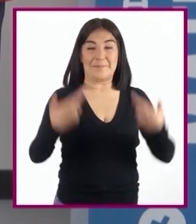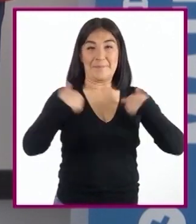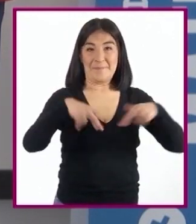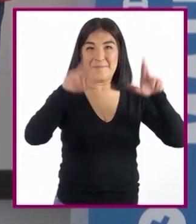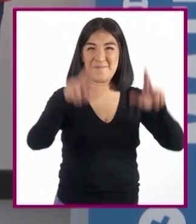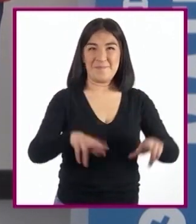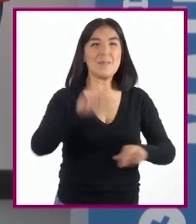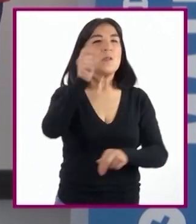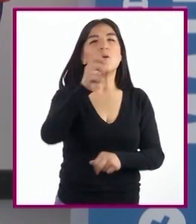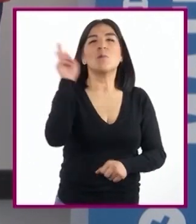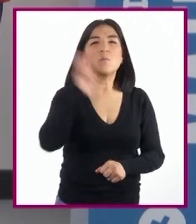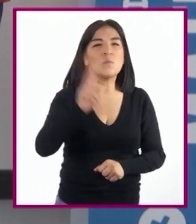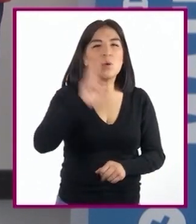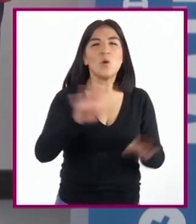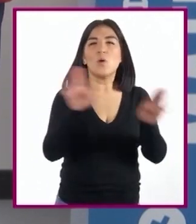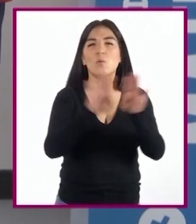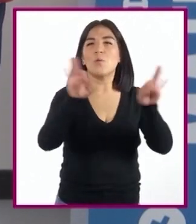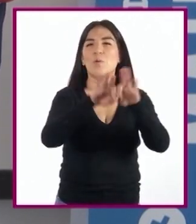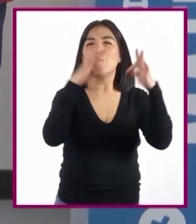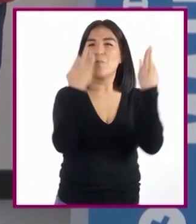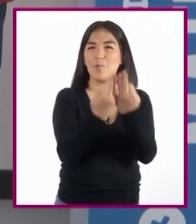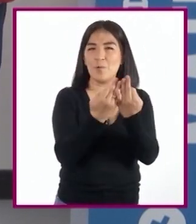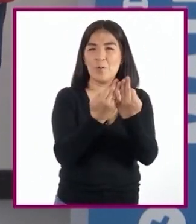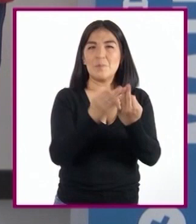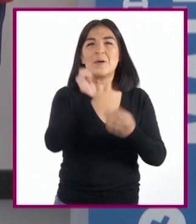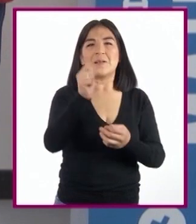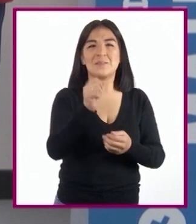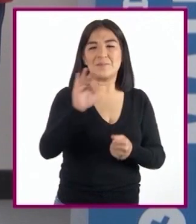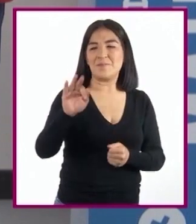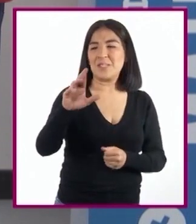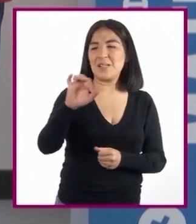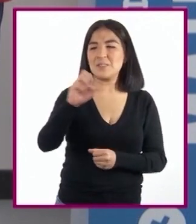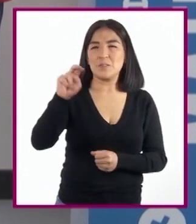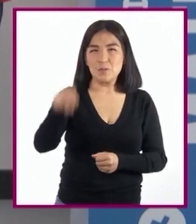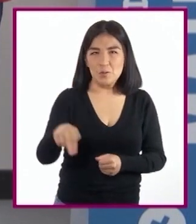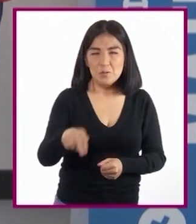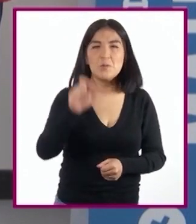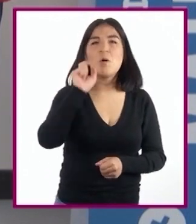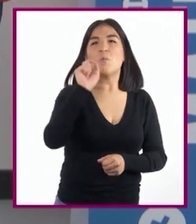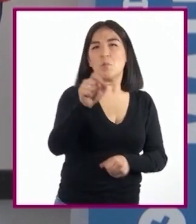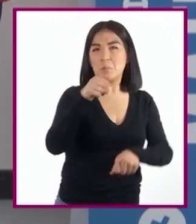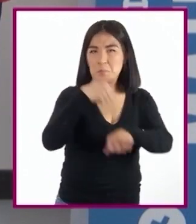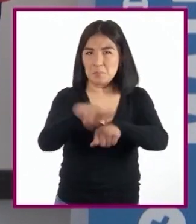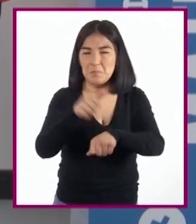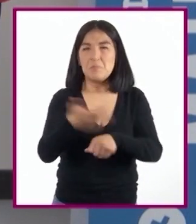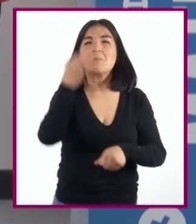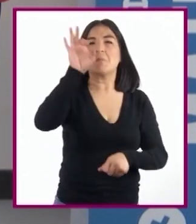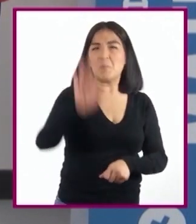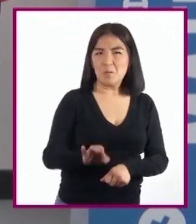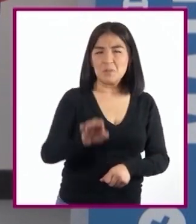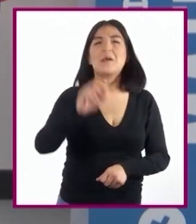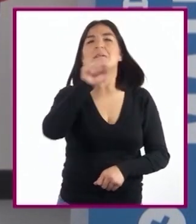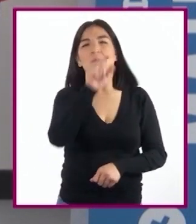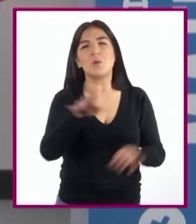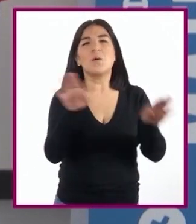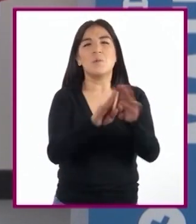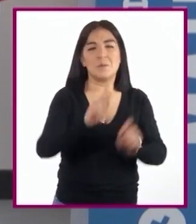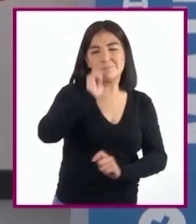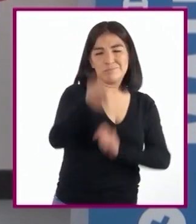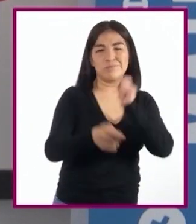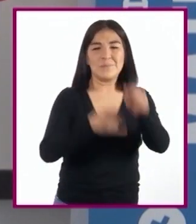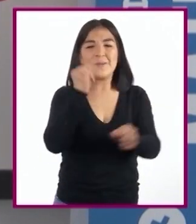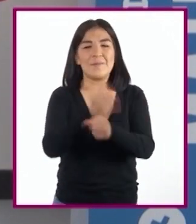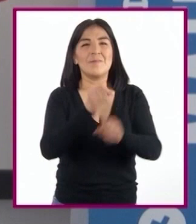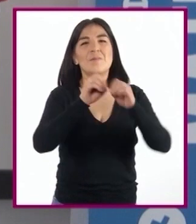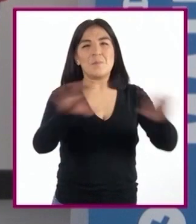Representar la probabilidad en forma de fracción, decimal y en porcentaje nos permite interpretar la información de una